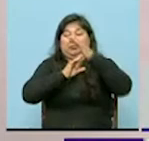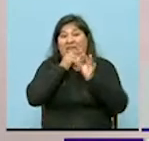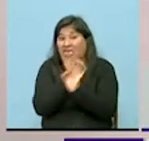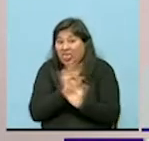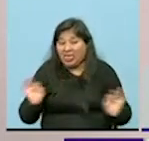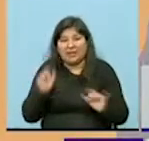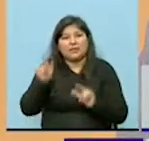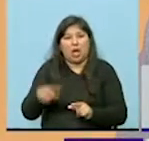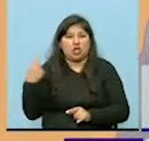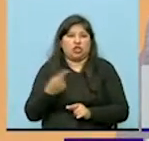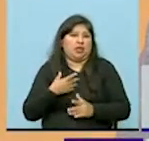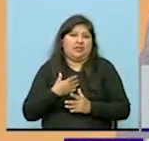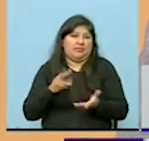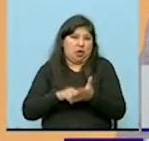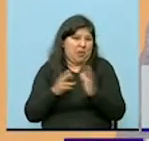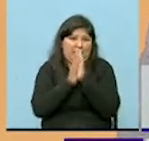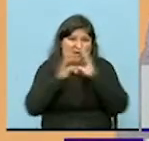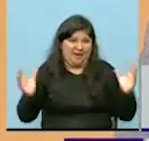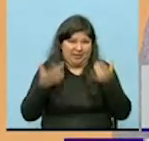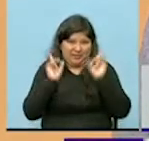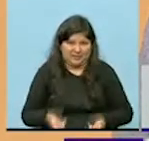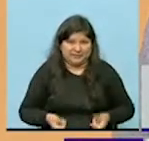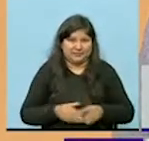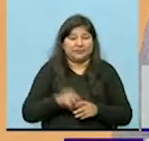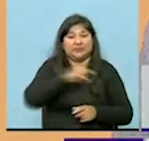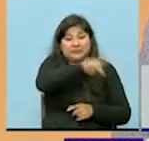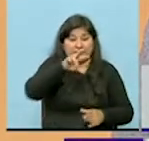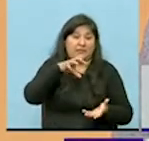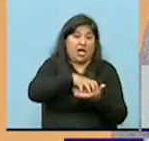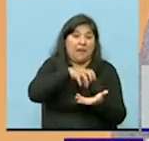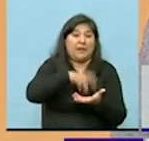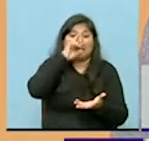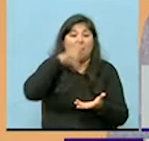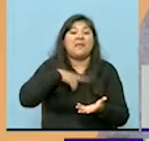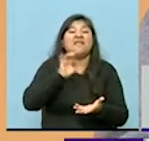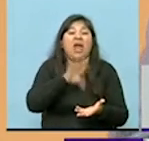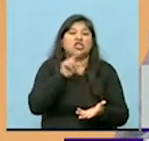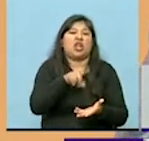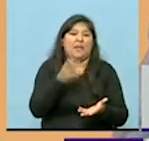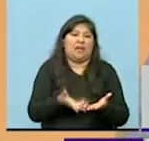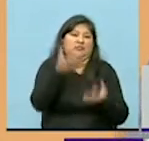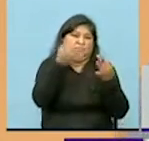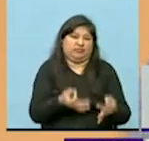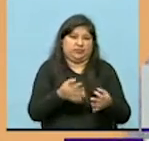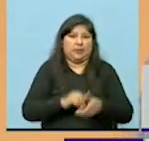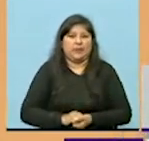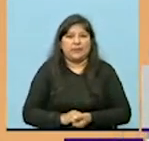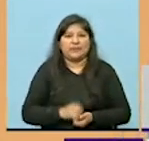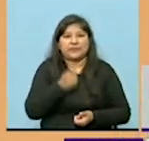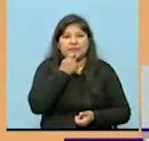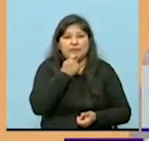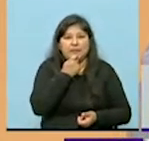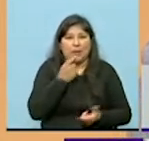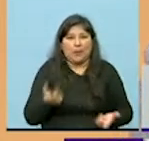como ve mal malo y digamos este gobierno ha hecho la mutación a la gaseosa con